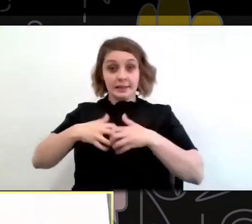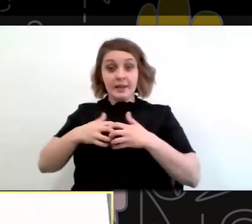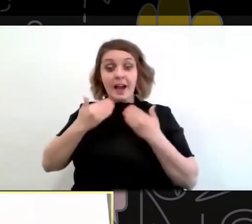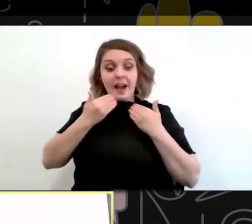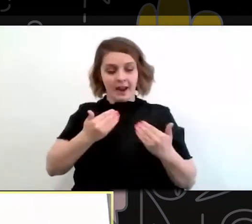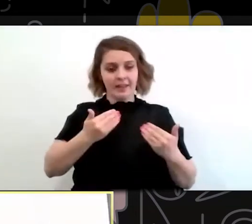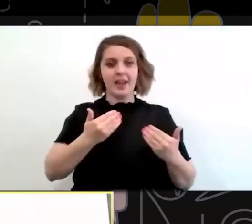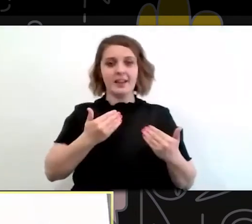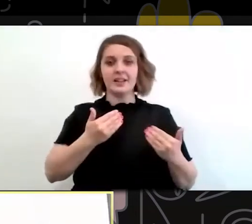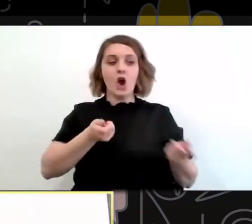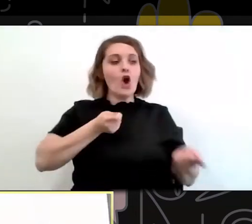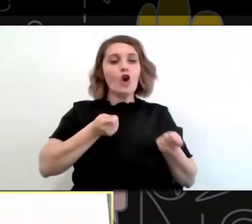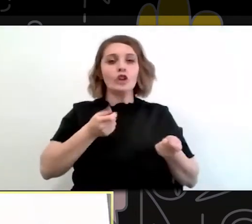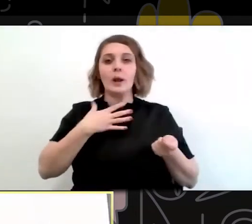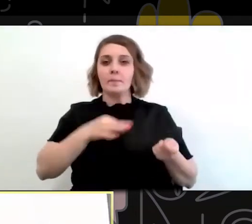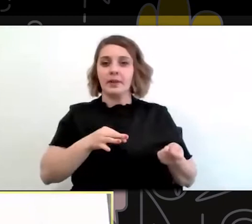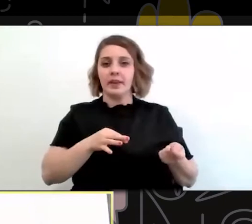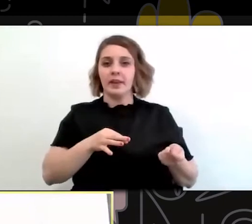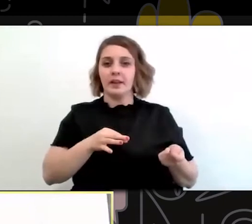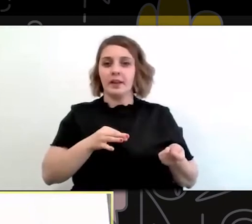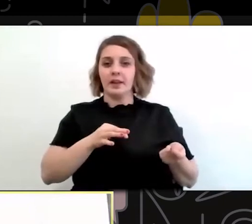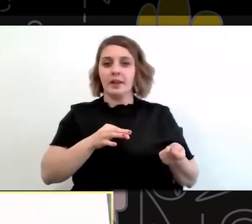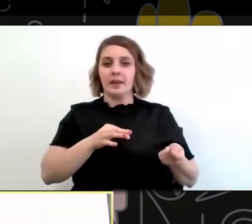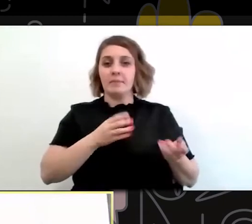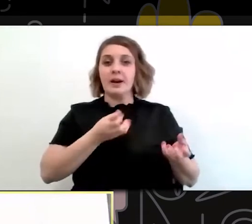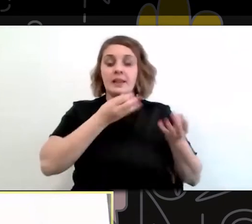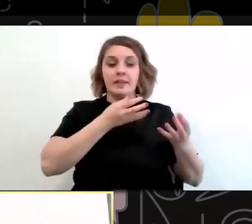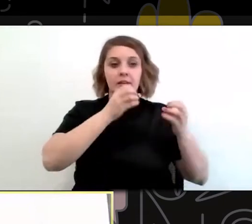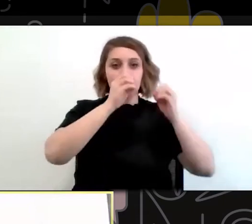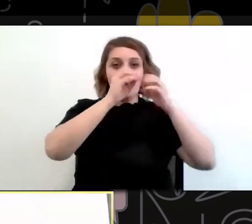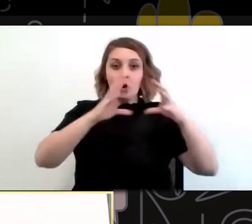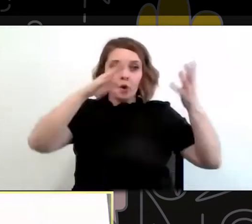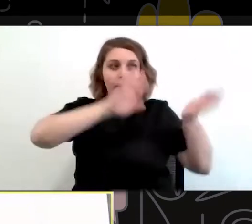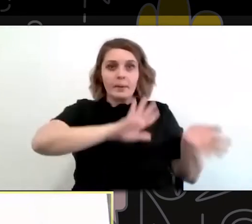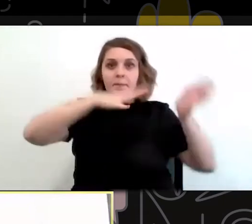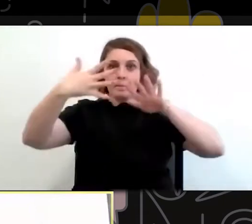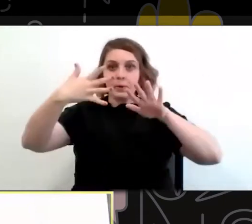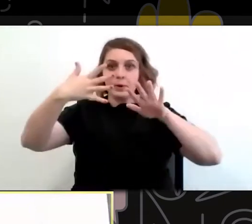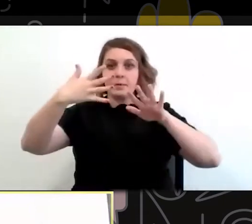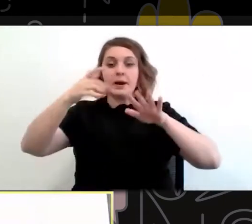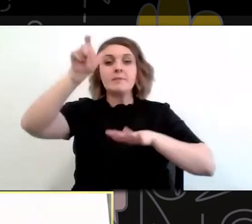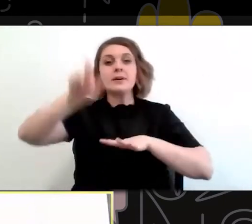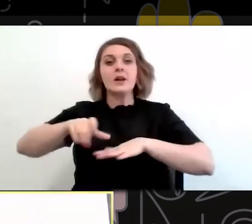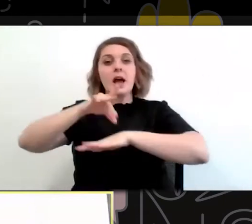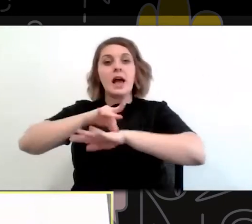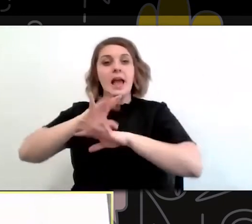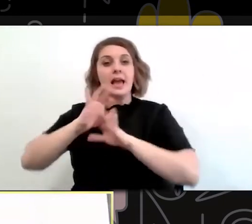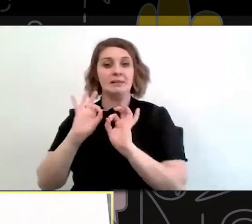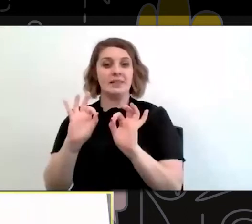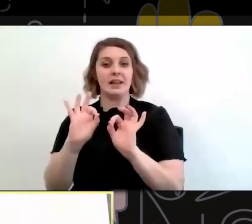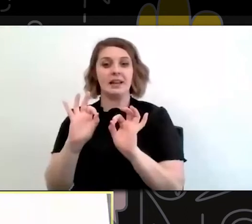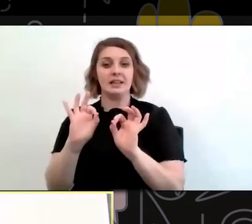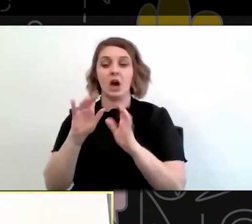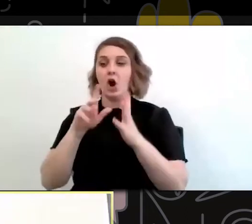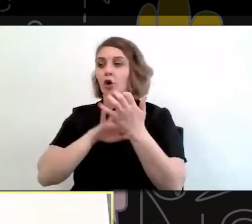como he dicho, podían volcar los datos a la nube y su especialista, su endocrino, simplemente desde cualquier